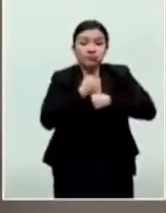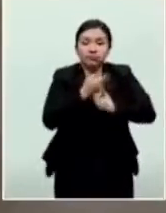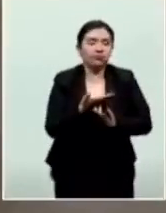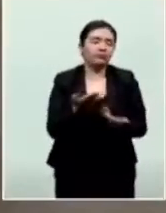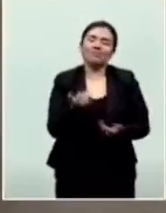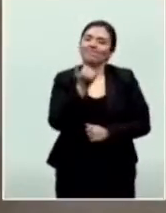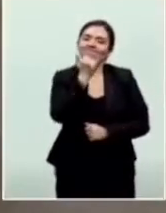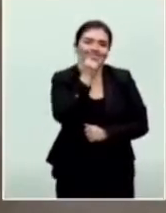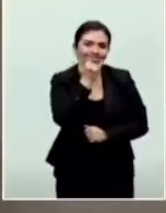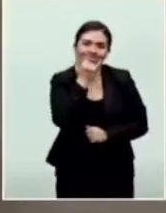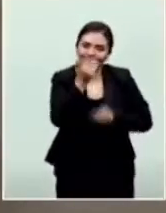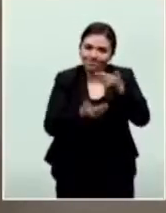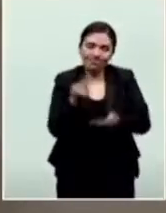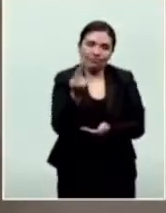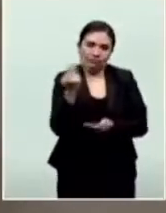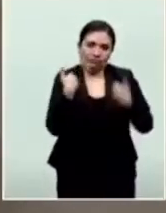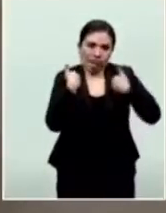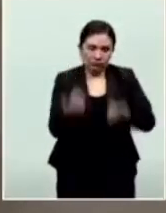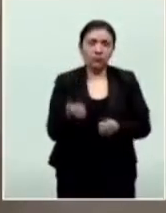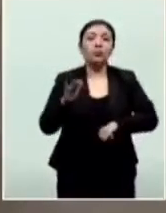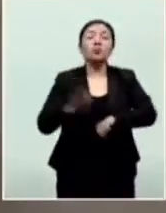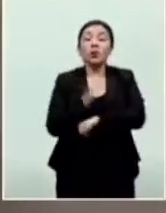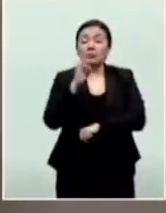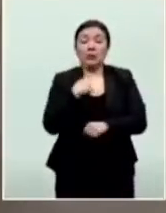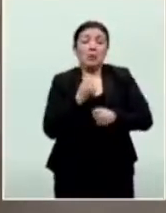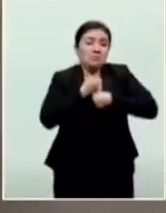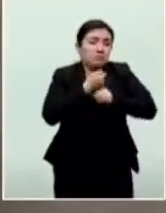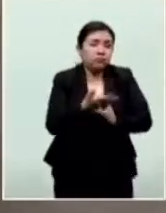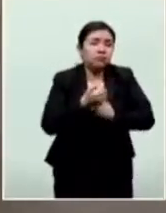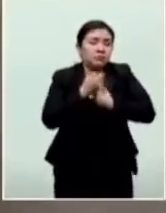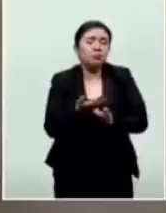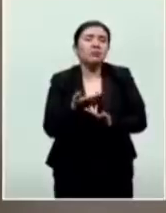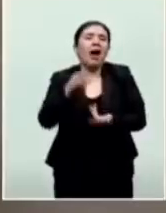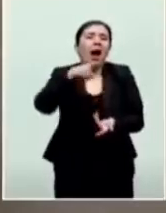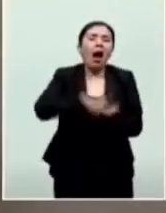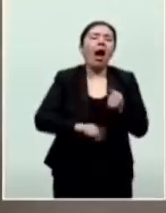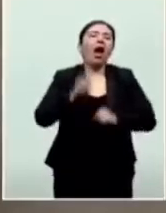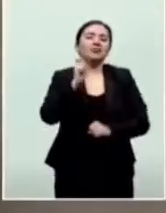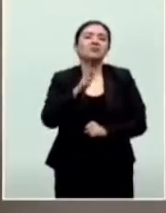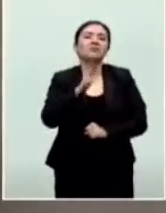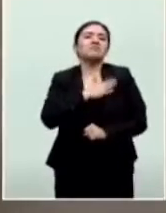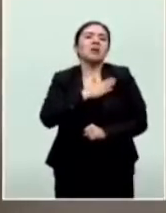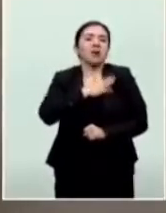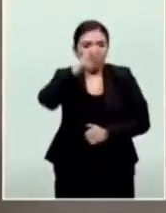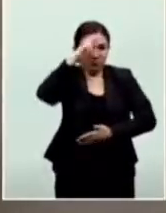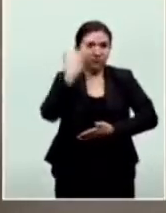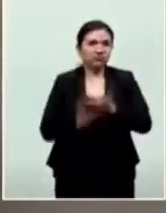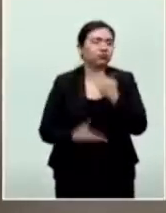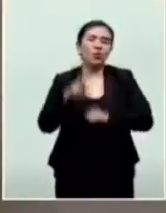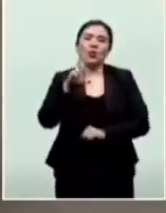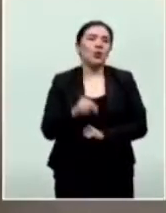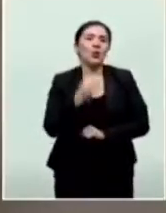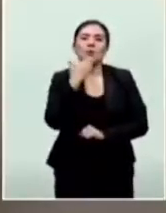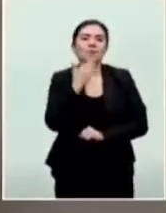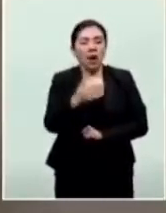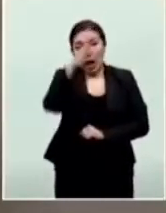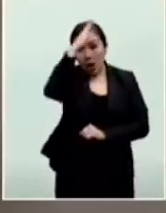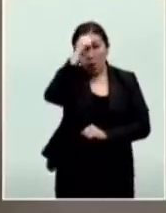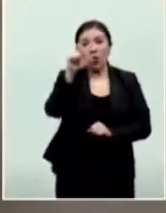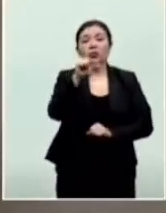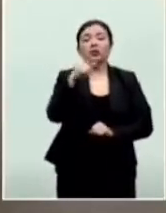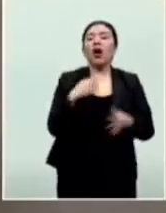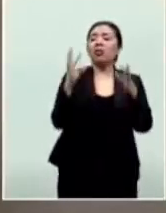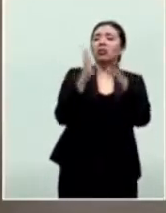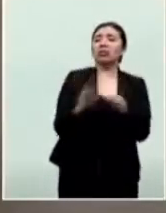Les ruego su comprensión porque estaría cometiendo un acto indebido al socializar